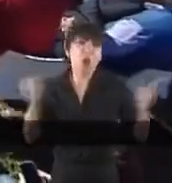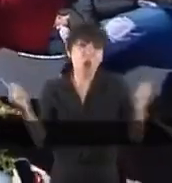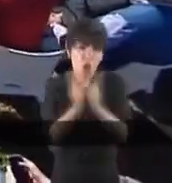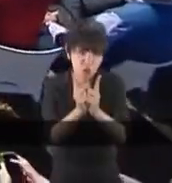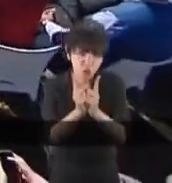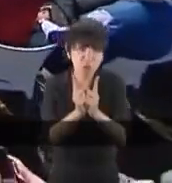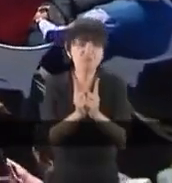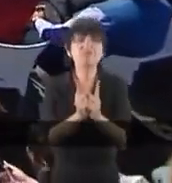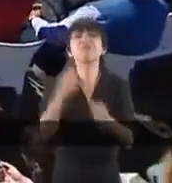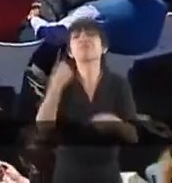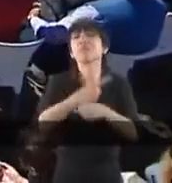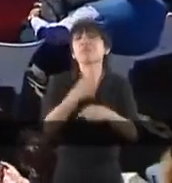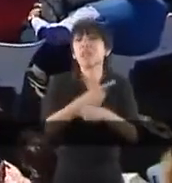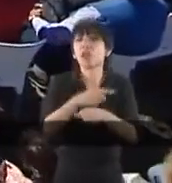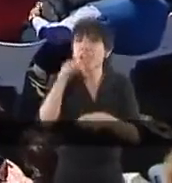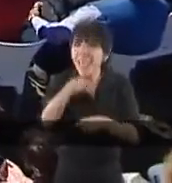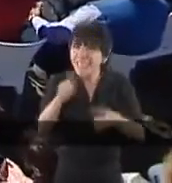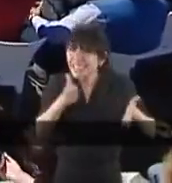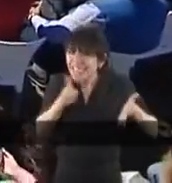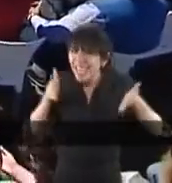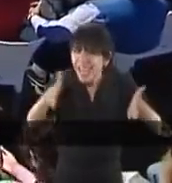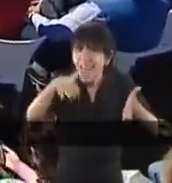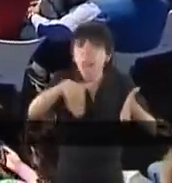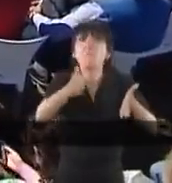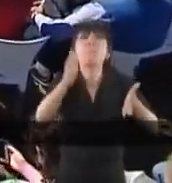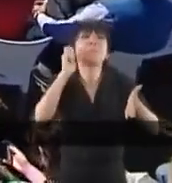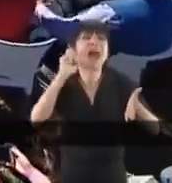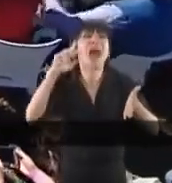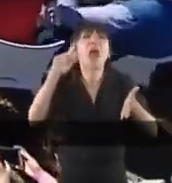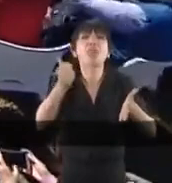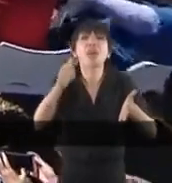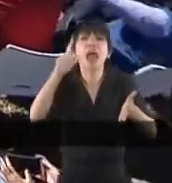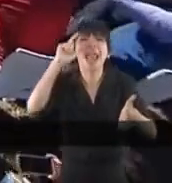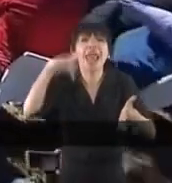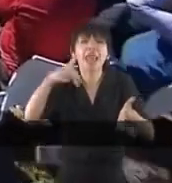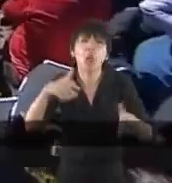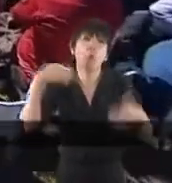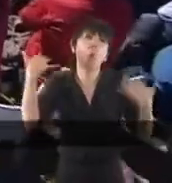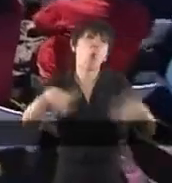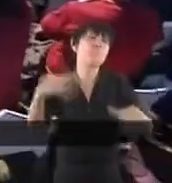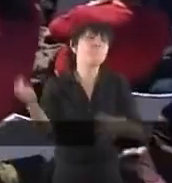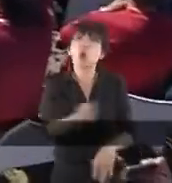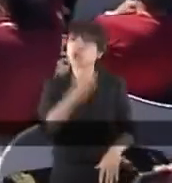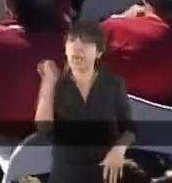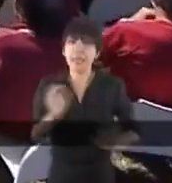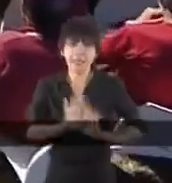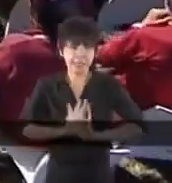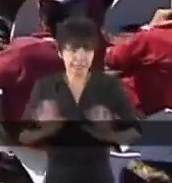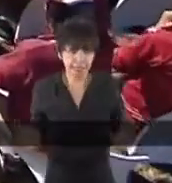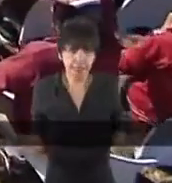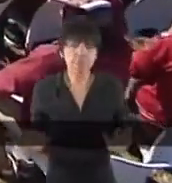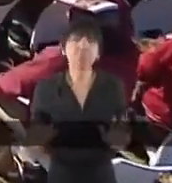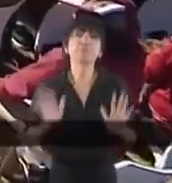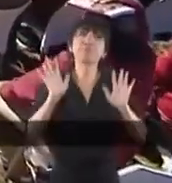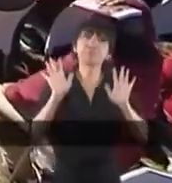En primer lugar, la importancia del canal Magdalena. Miren,